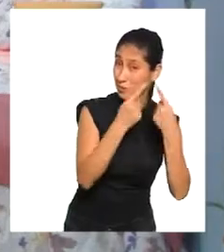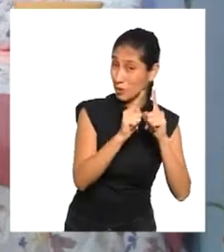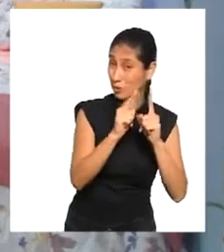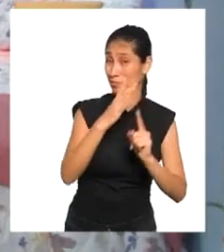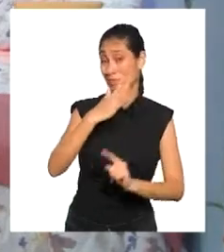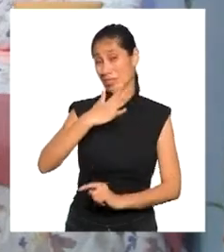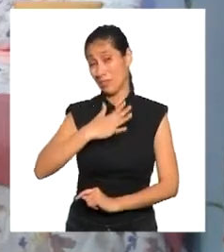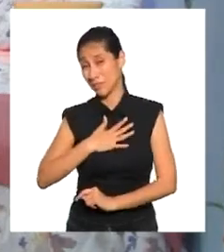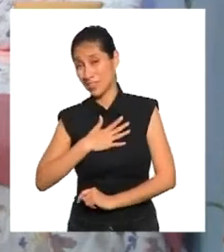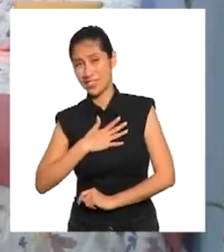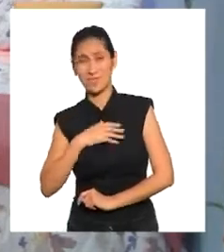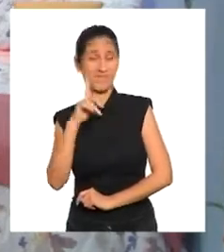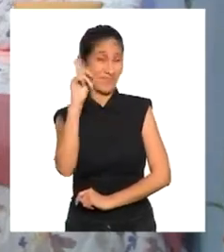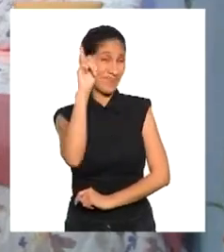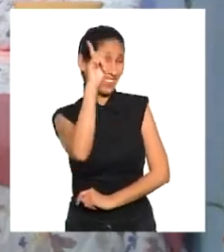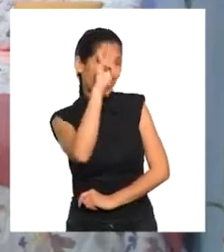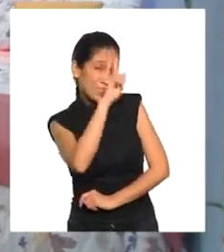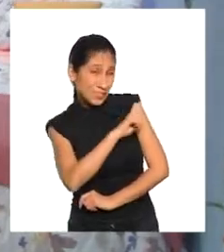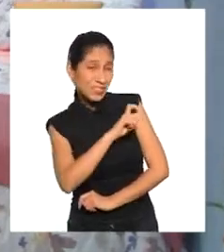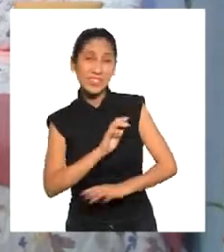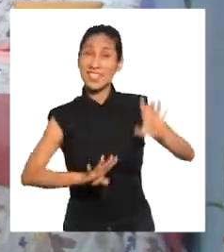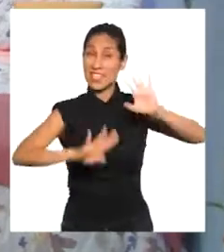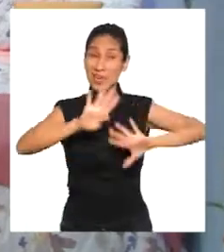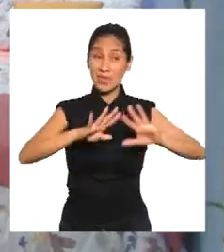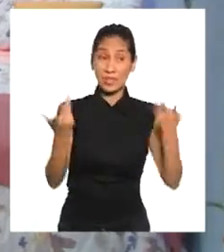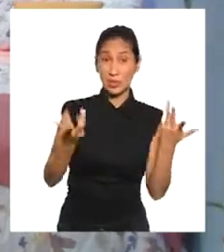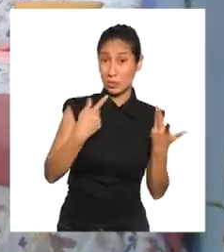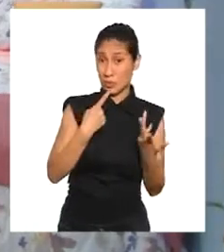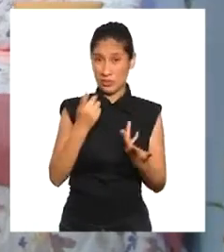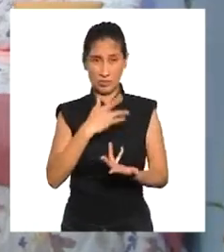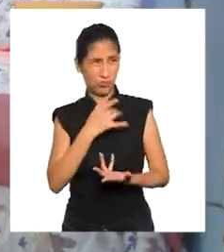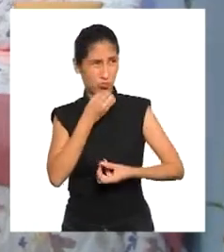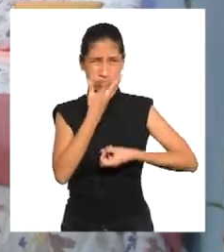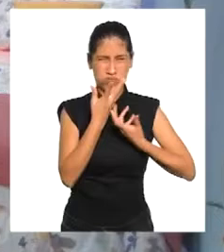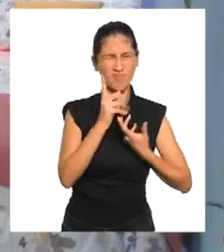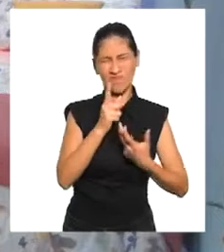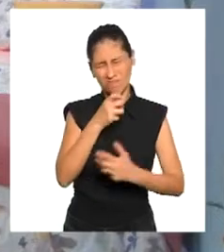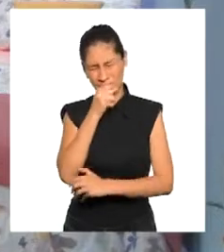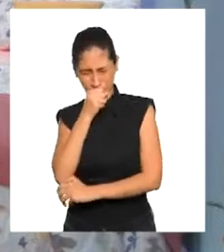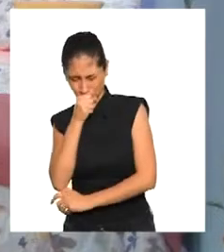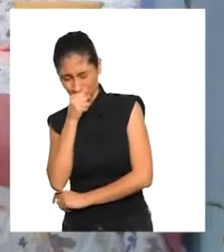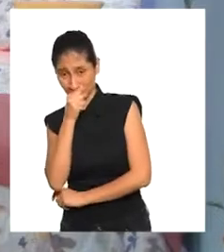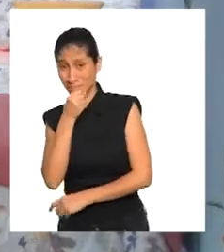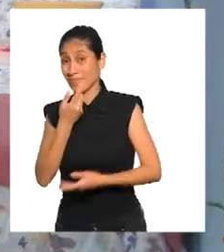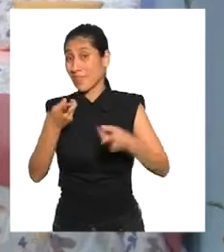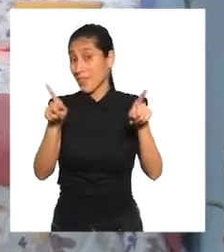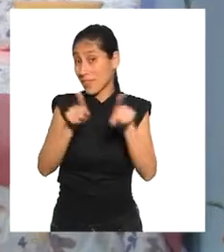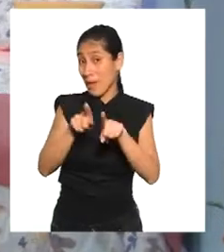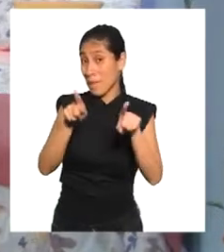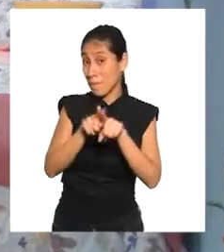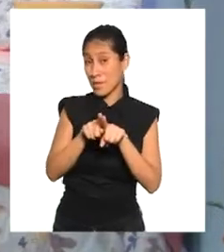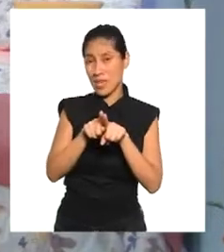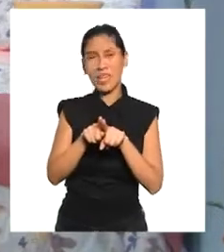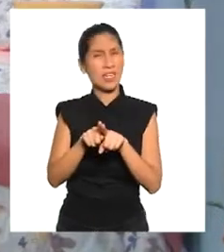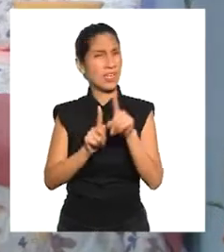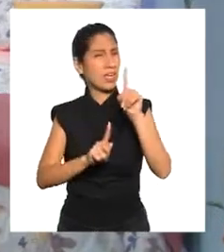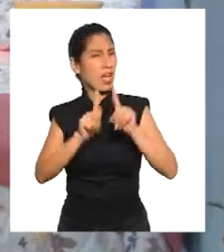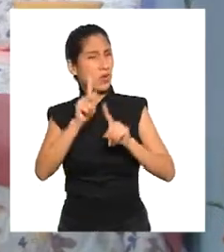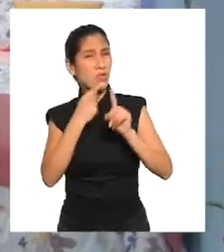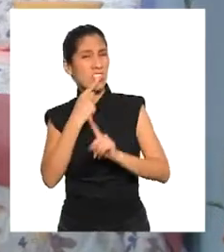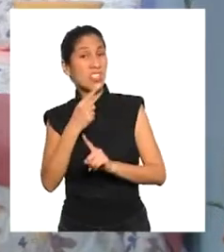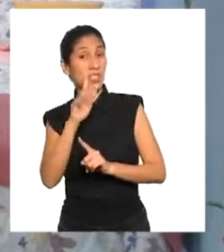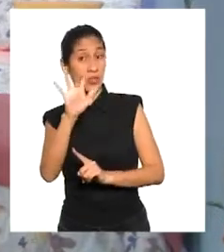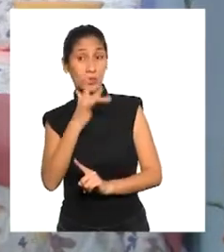para mí eso es un poco difícil. Y a veces uno decide no expresar las emociones. También he escuchado que para